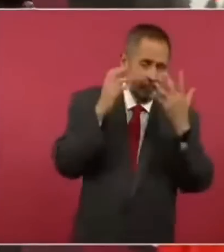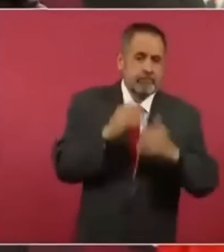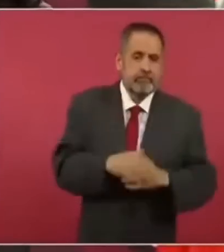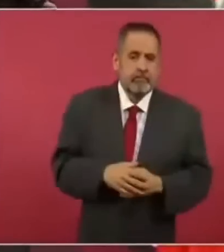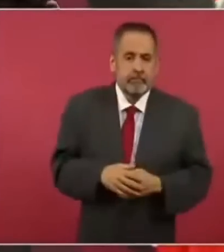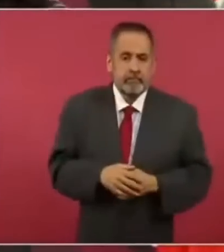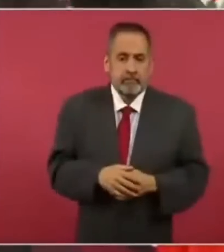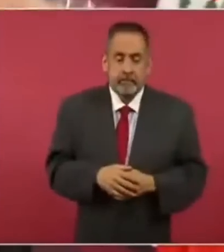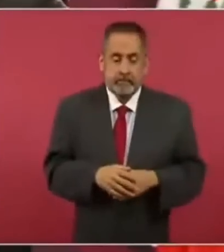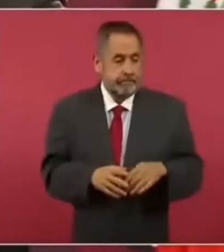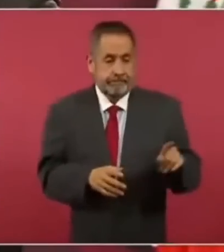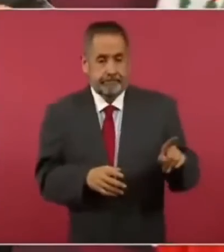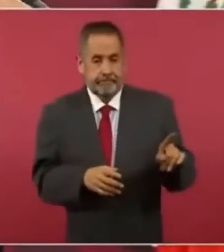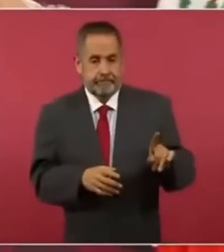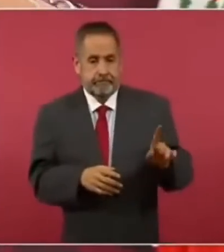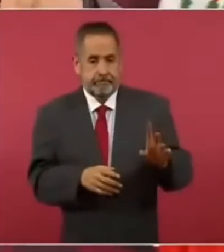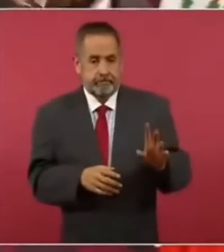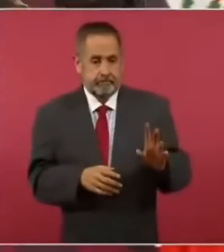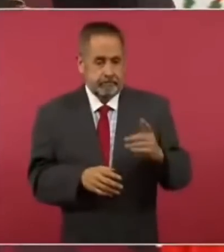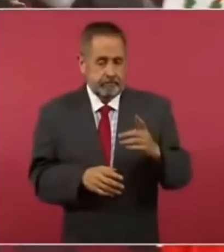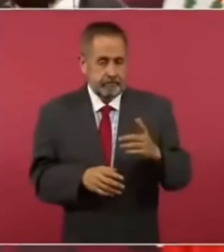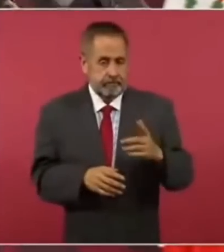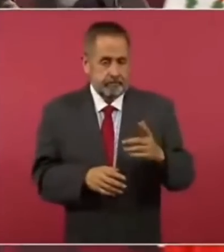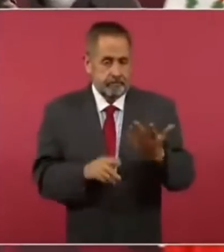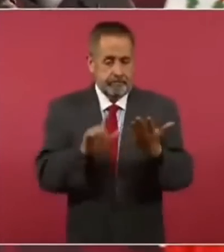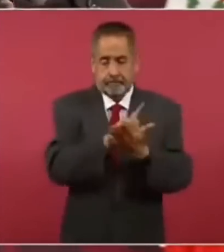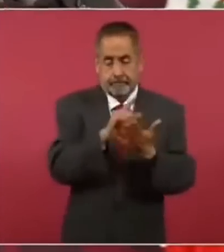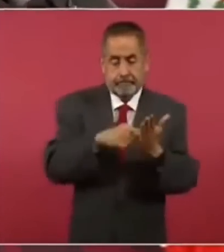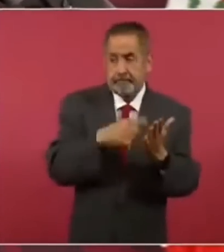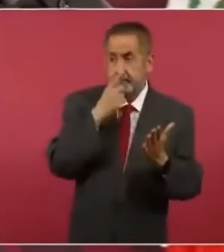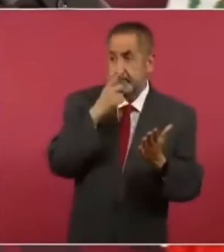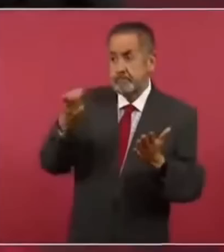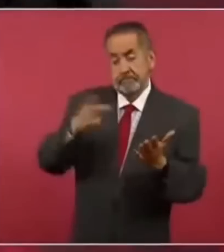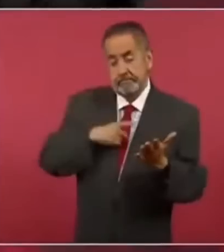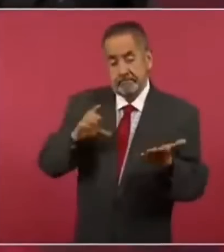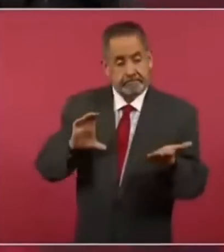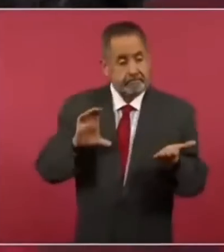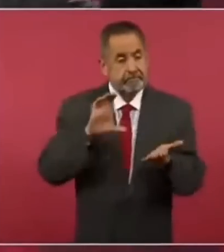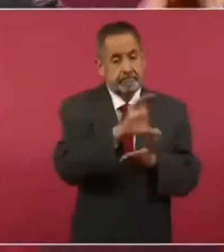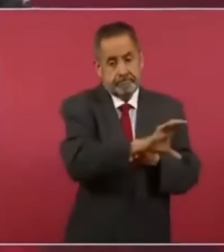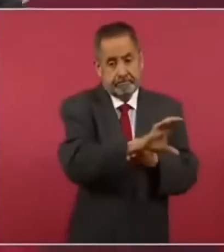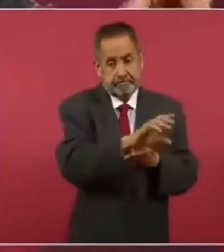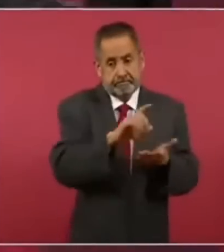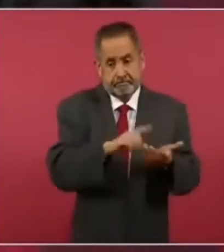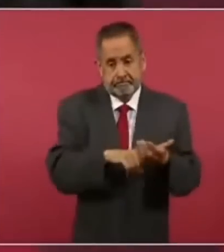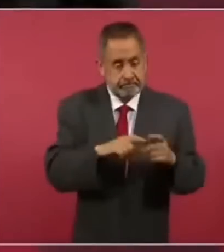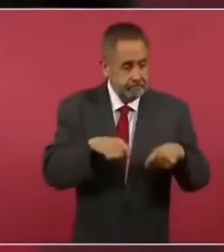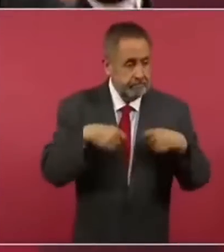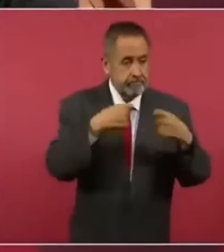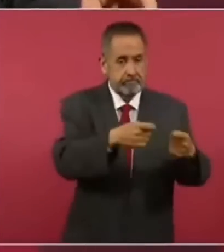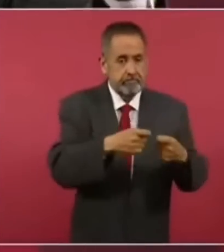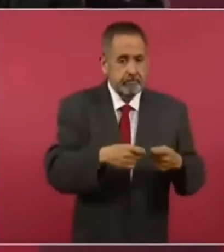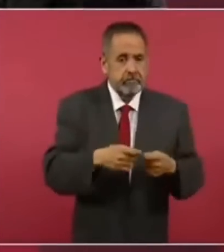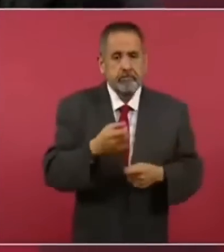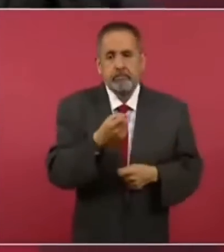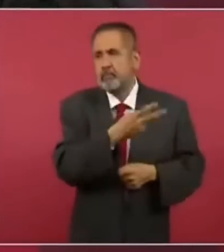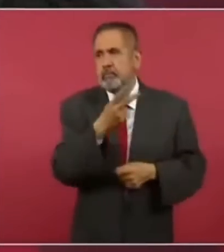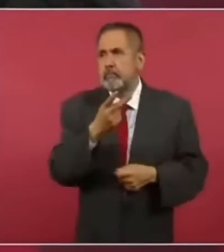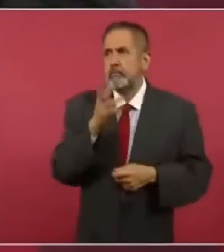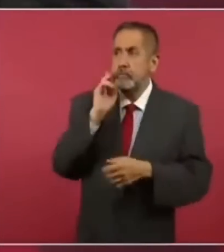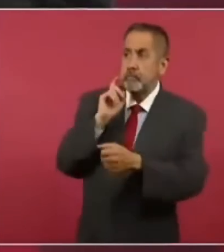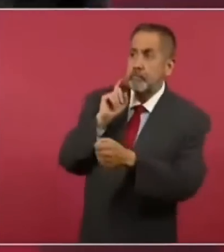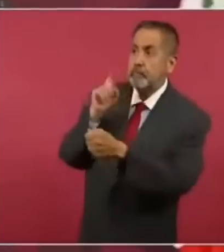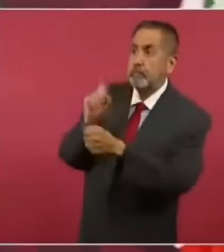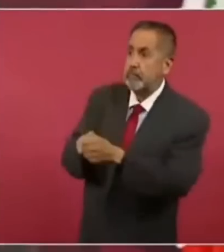Pero como se les tiene que entregar, de acuerdo a la Ley de Coordinación Fiscal, sus recursos, porque